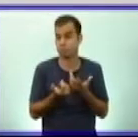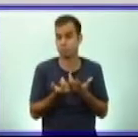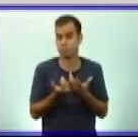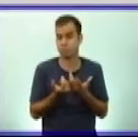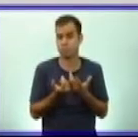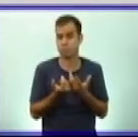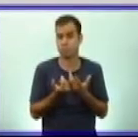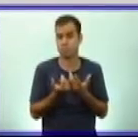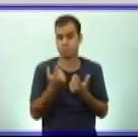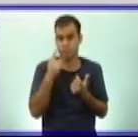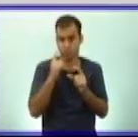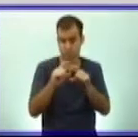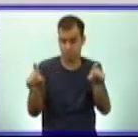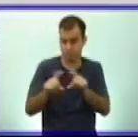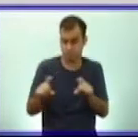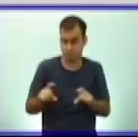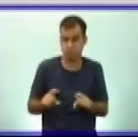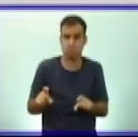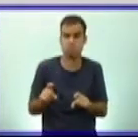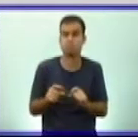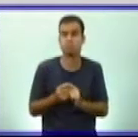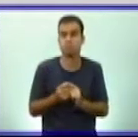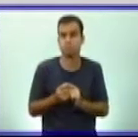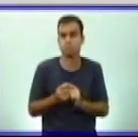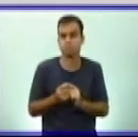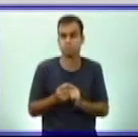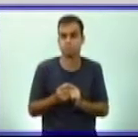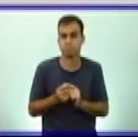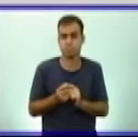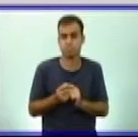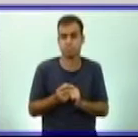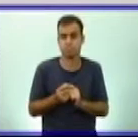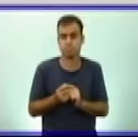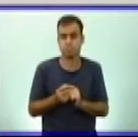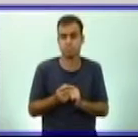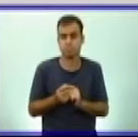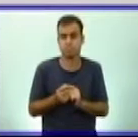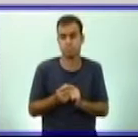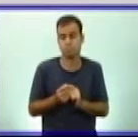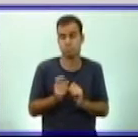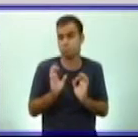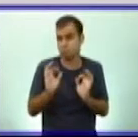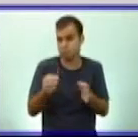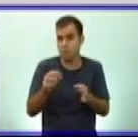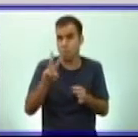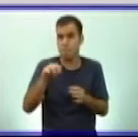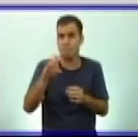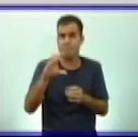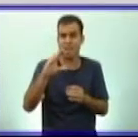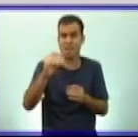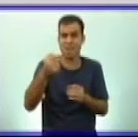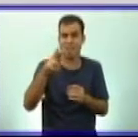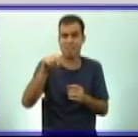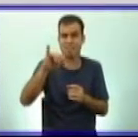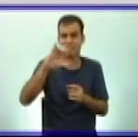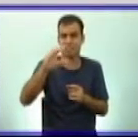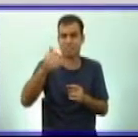analogía con las oscilaciones mecánicas de la magnitud tensión y de la magnitud